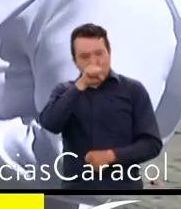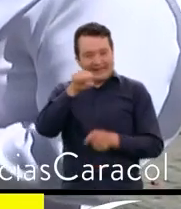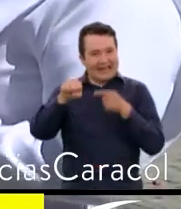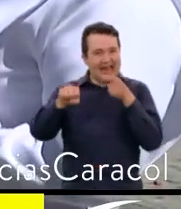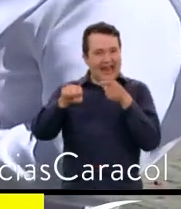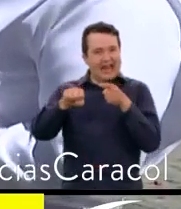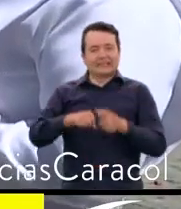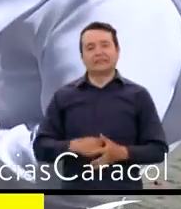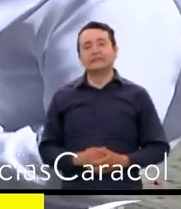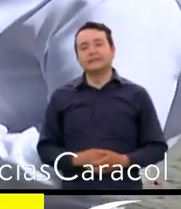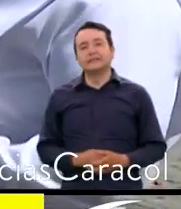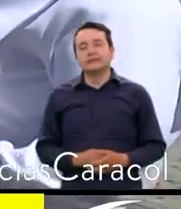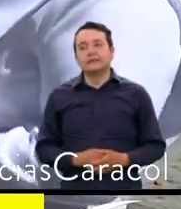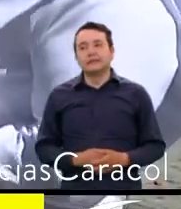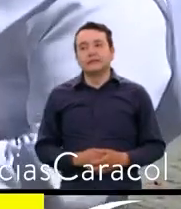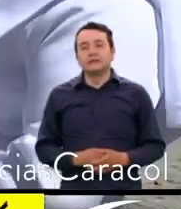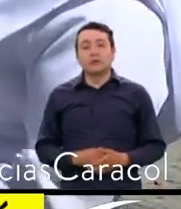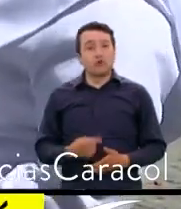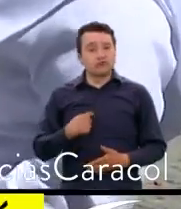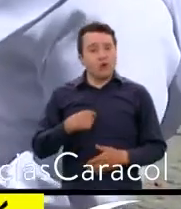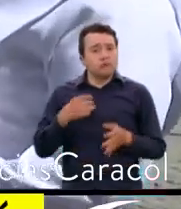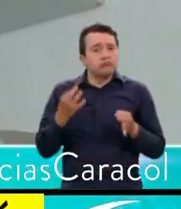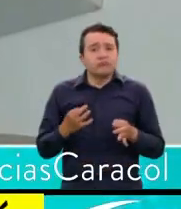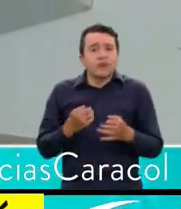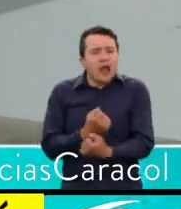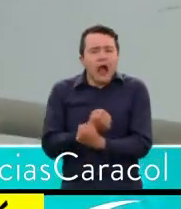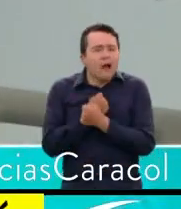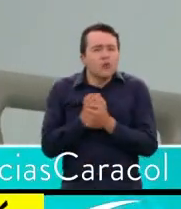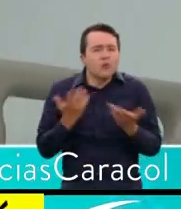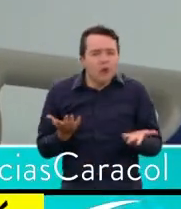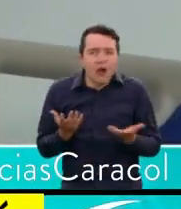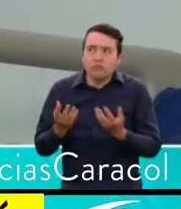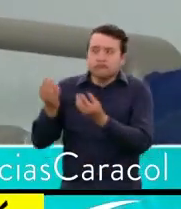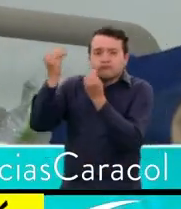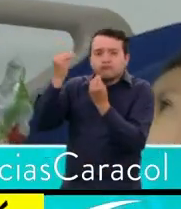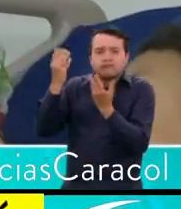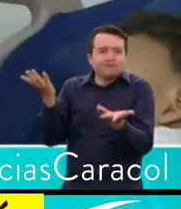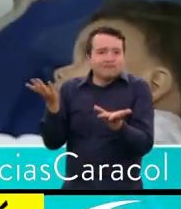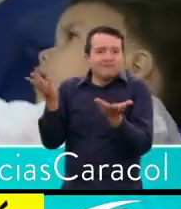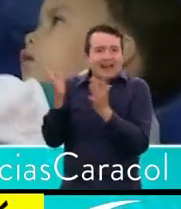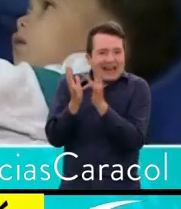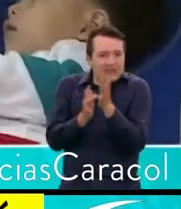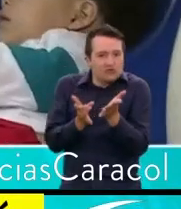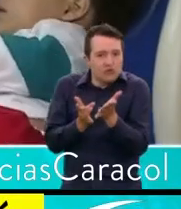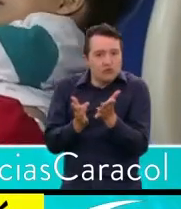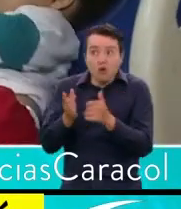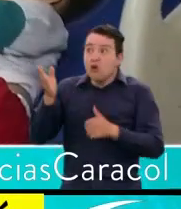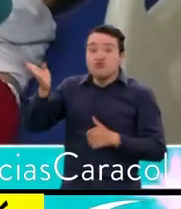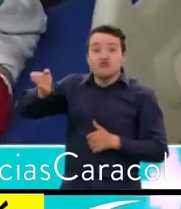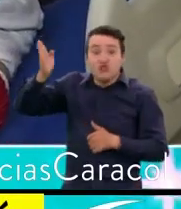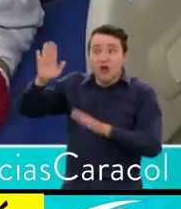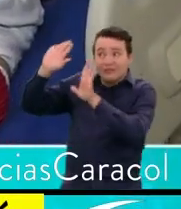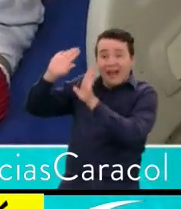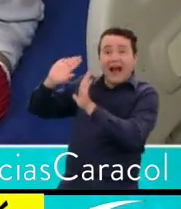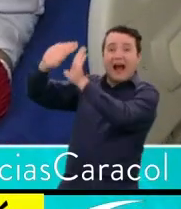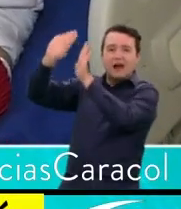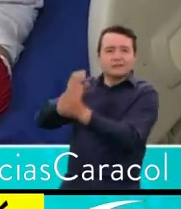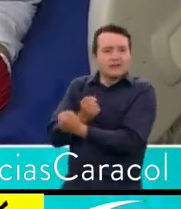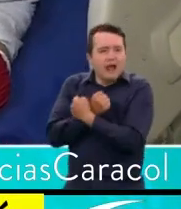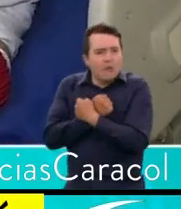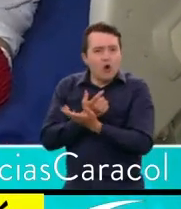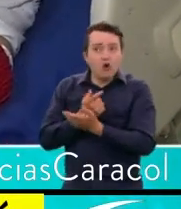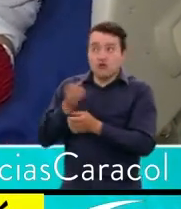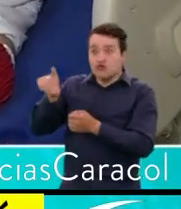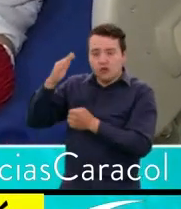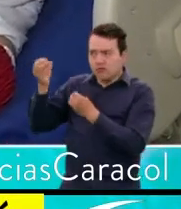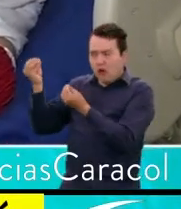centralidad en cristo es el amor dios es amor es el motor que nos mueve cada día a servir